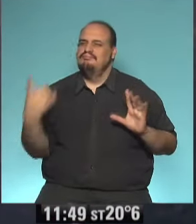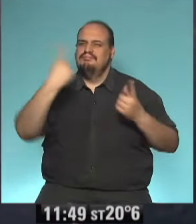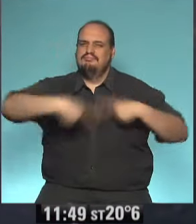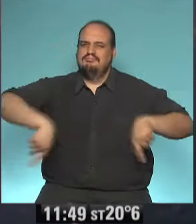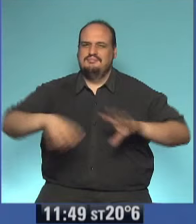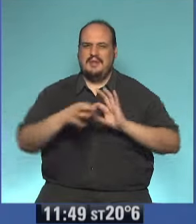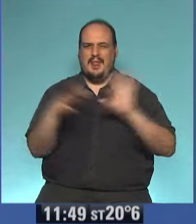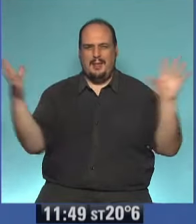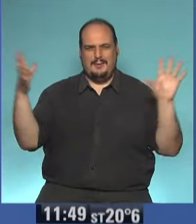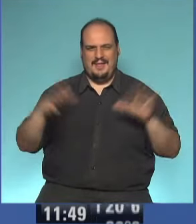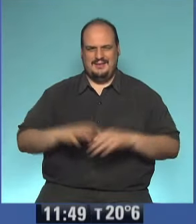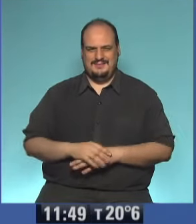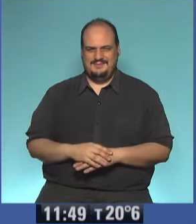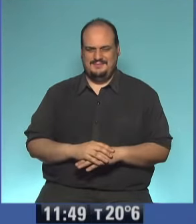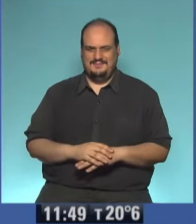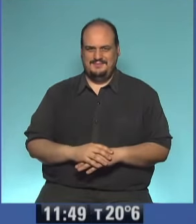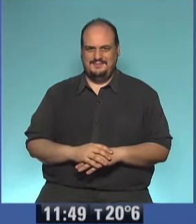color libertad.